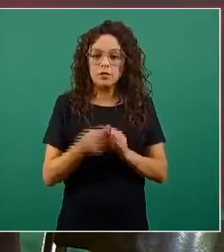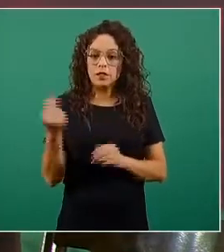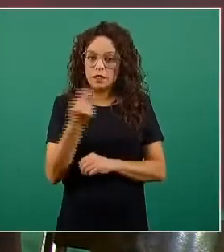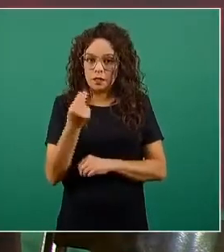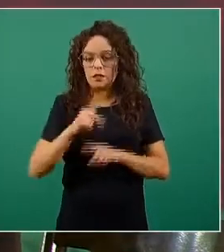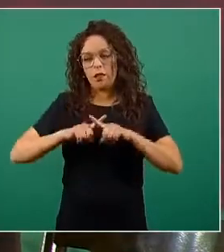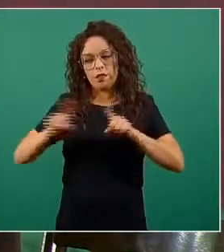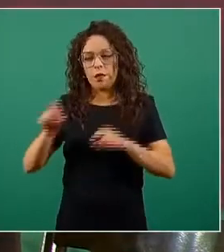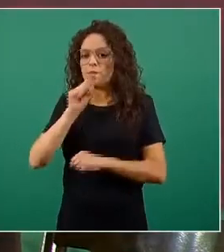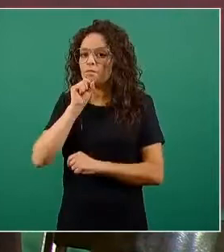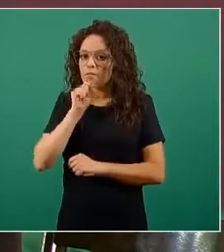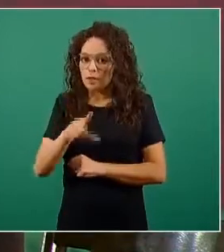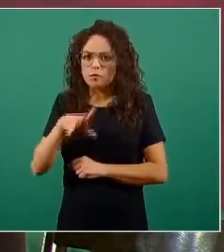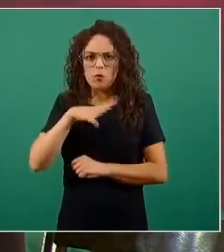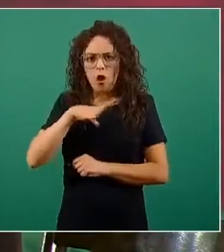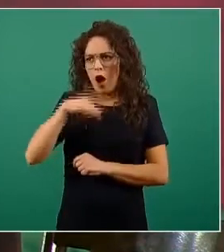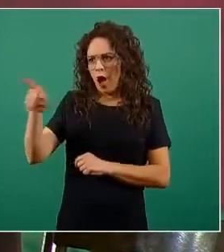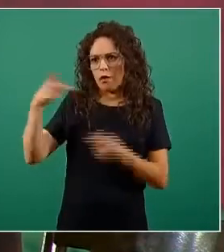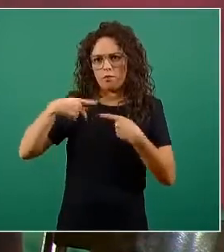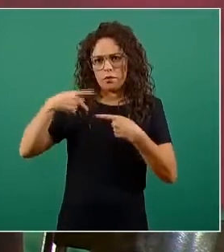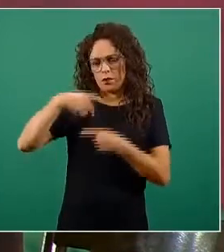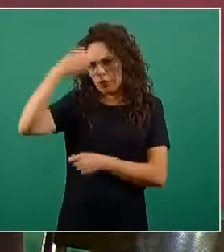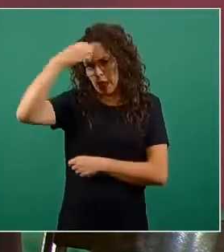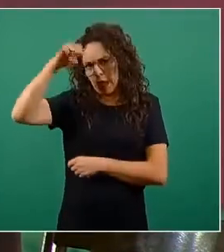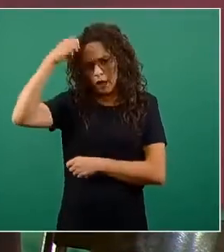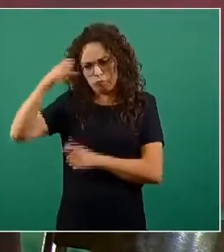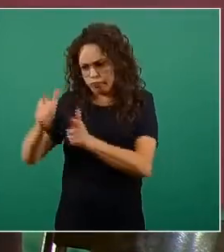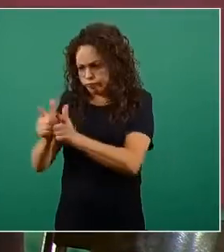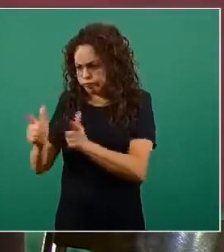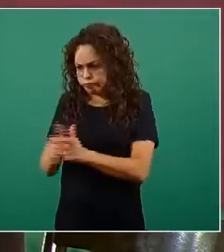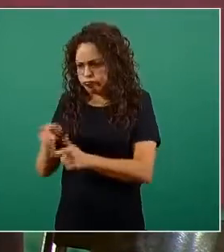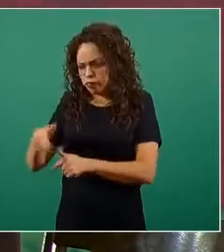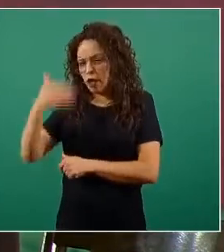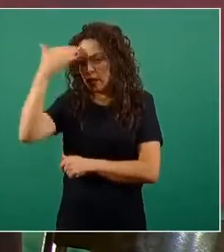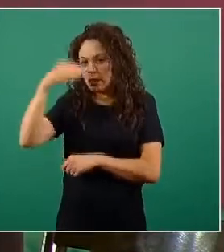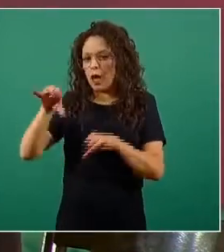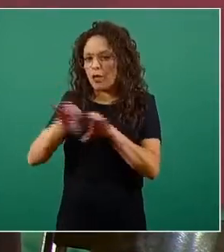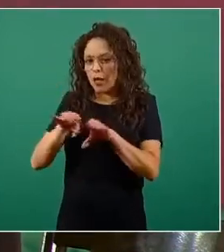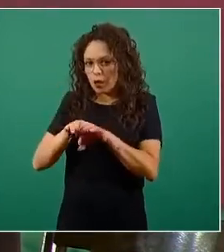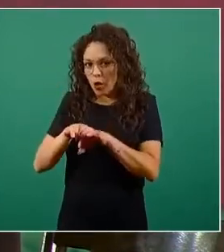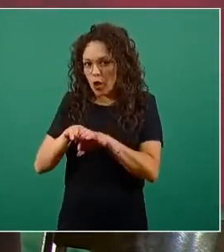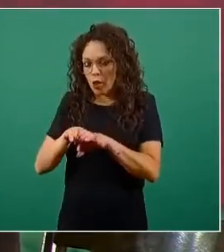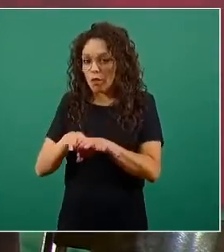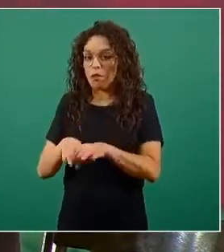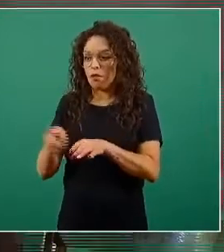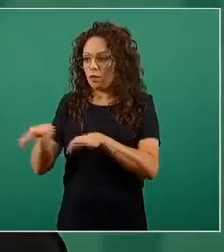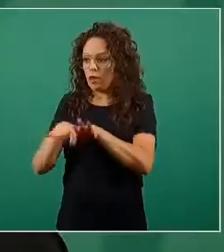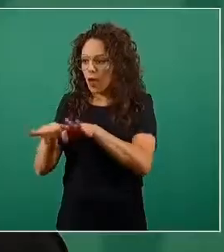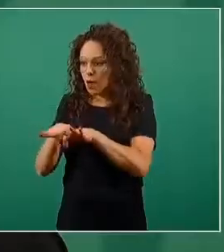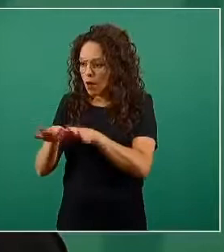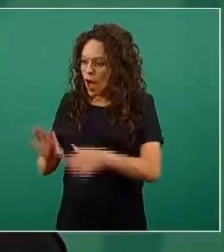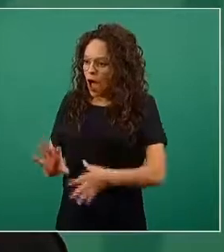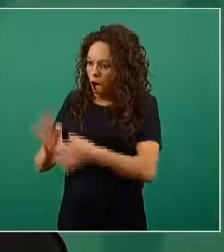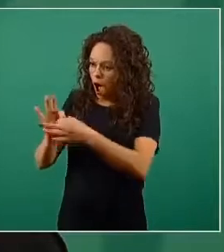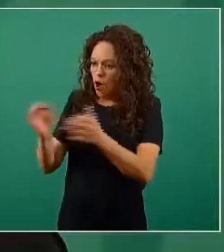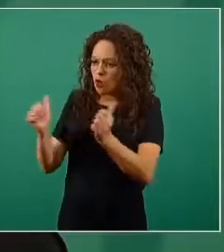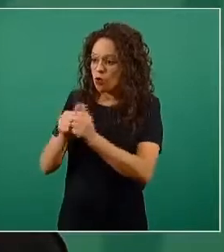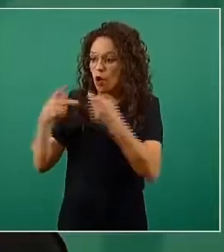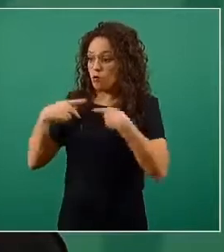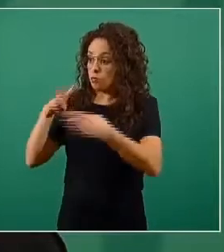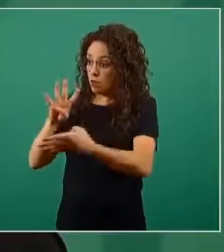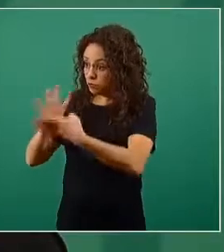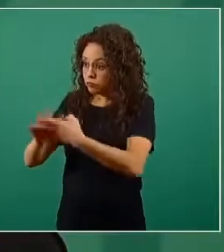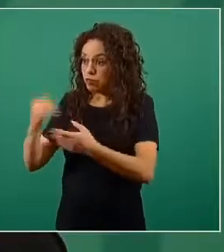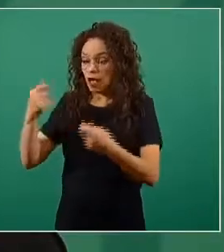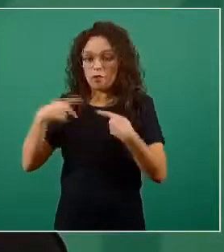ser diferente. Tenemos grupos de expertos que trabajan con este tipo de población y con personas privadas de la libertad, y otros grupos